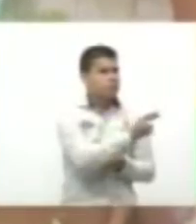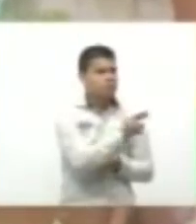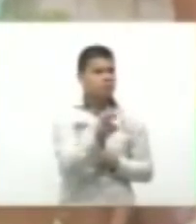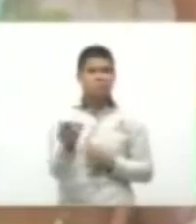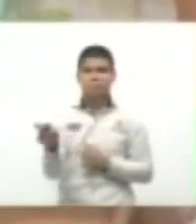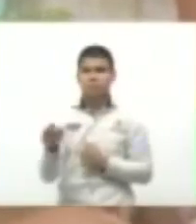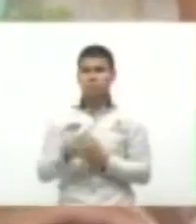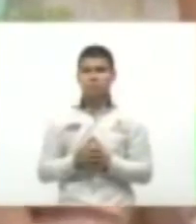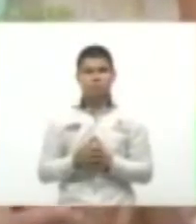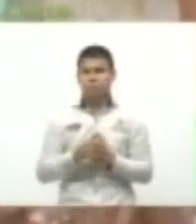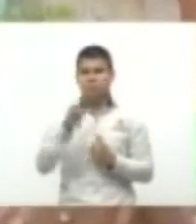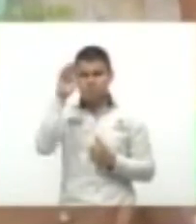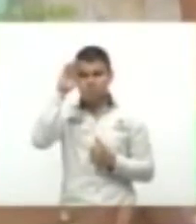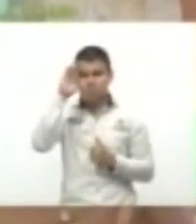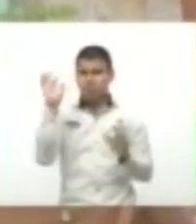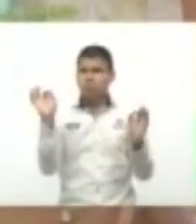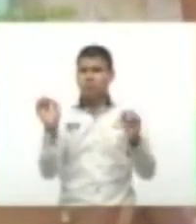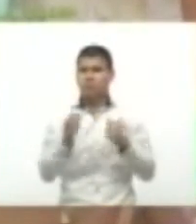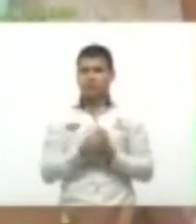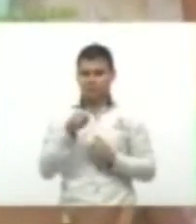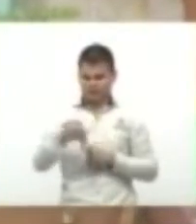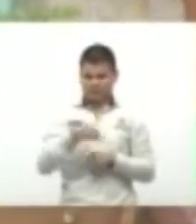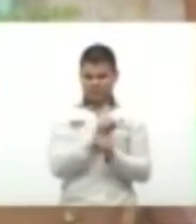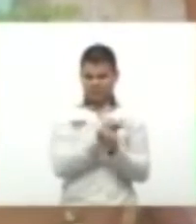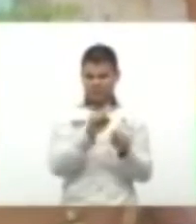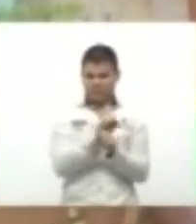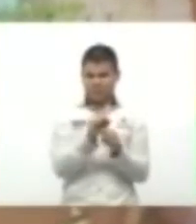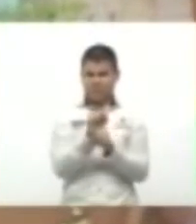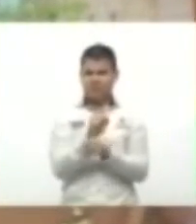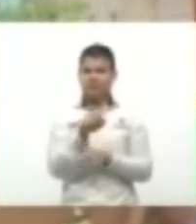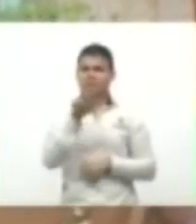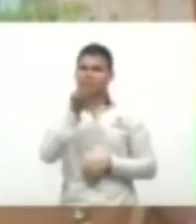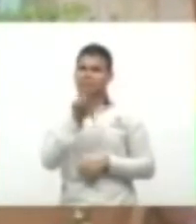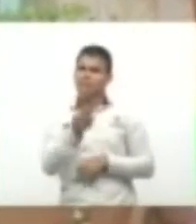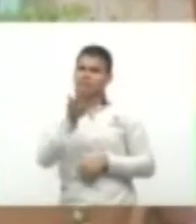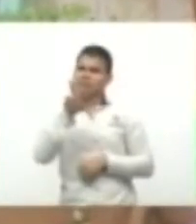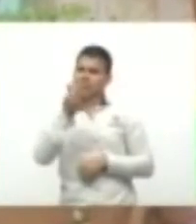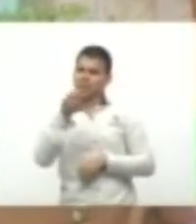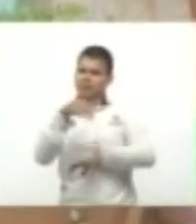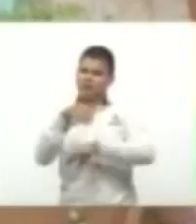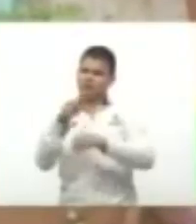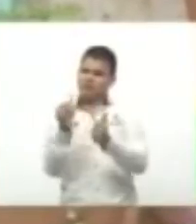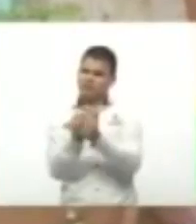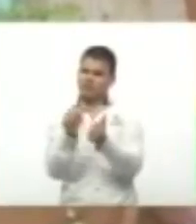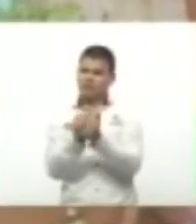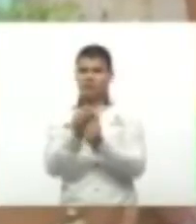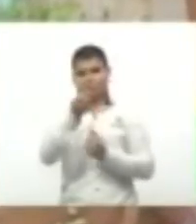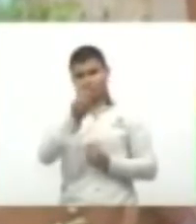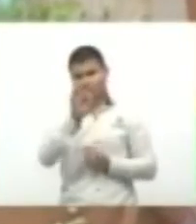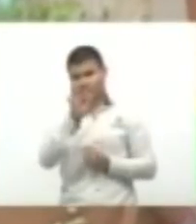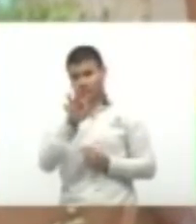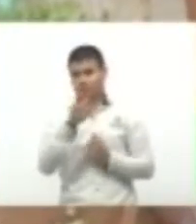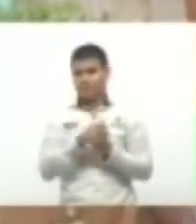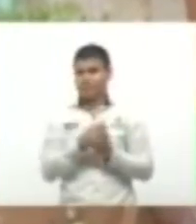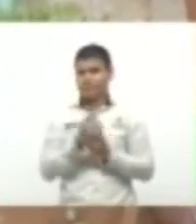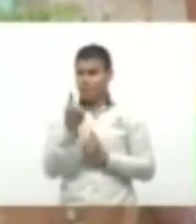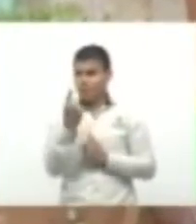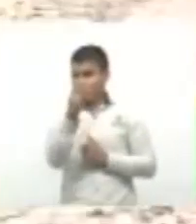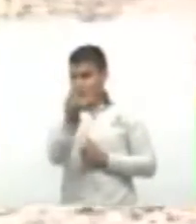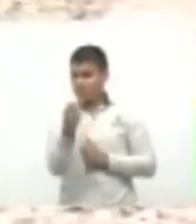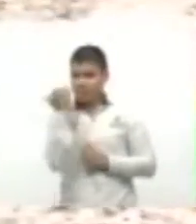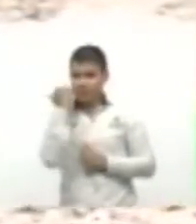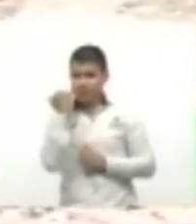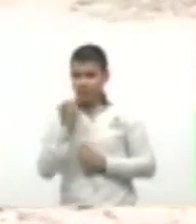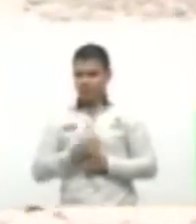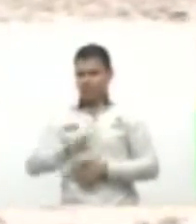embargo, esta mañana en la 27 con la 73 atracaron a una